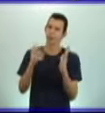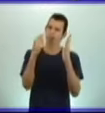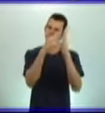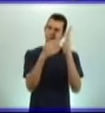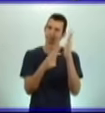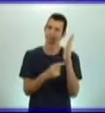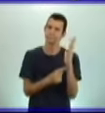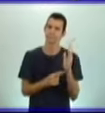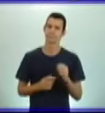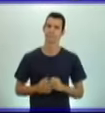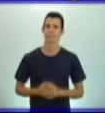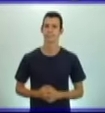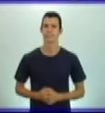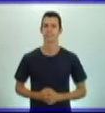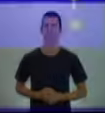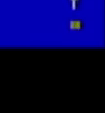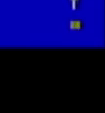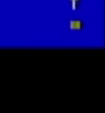he leído.